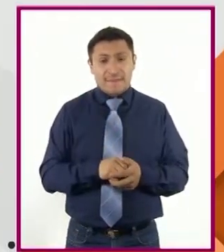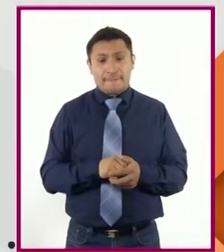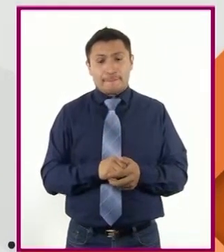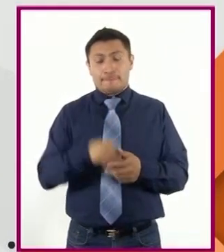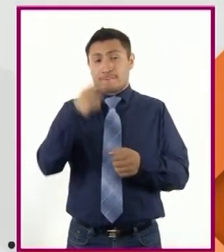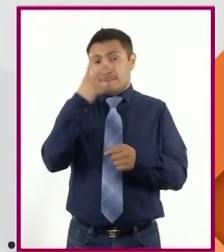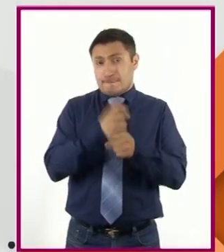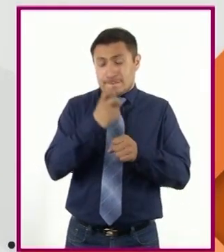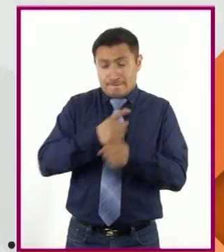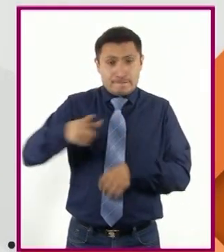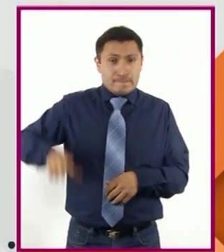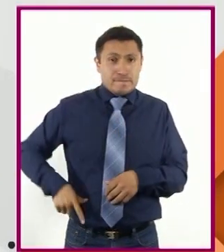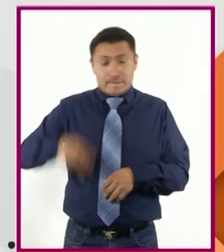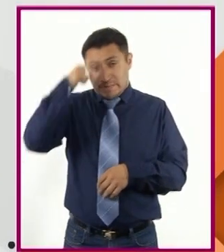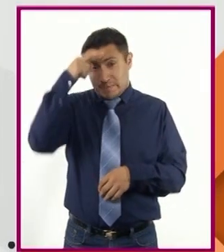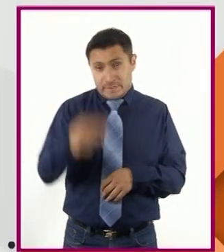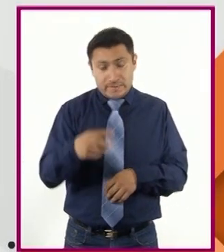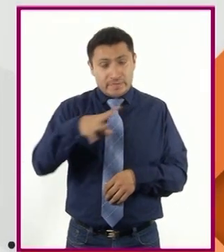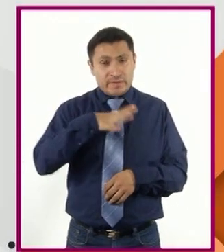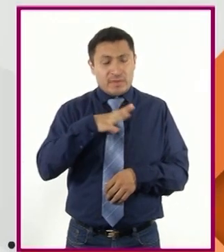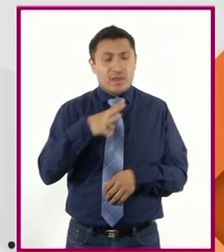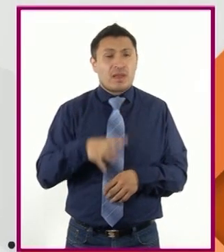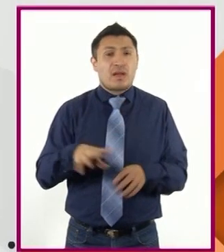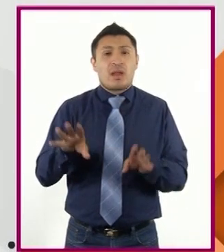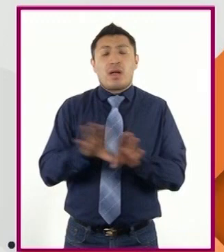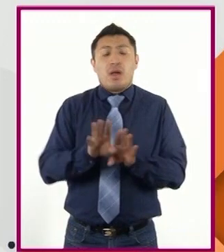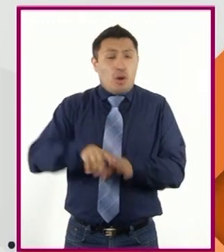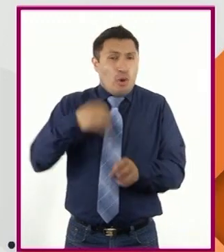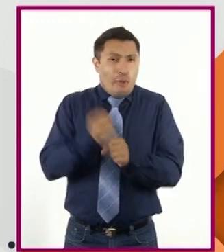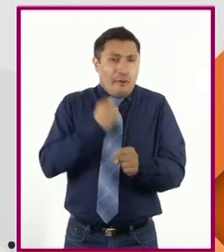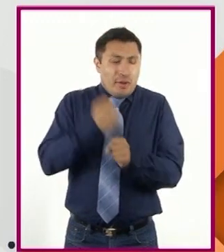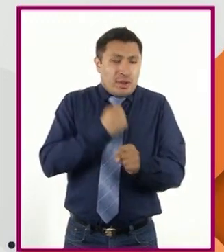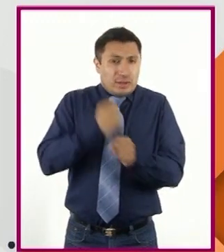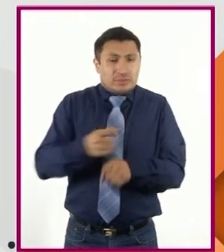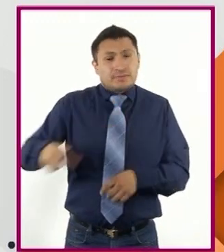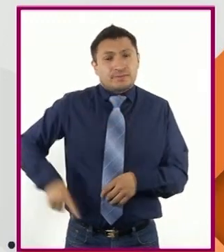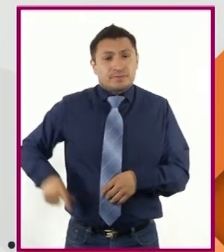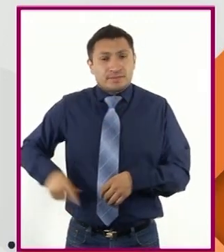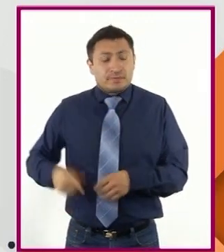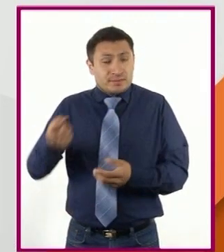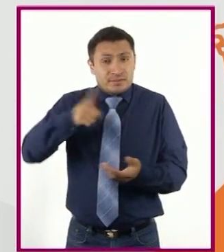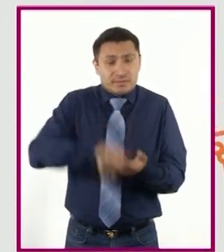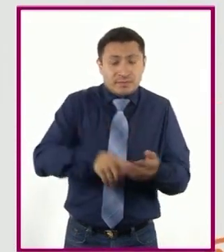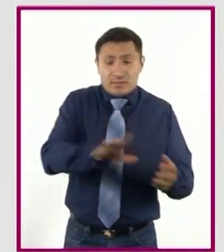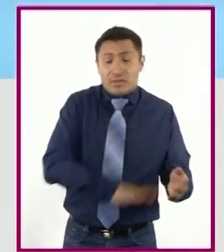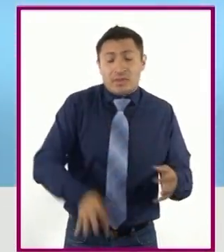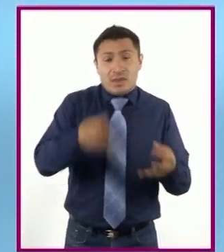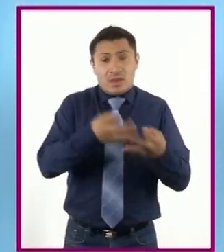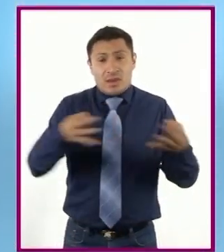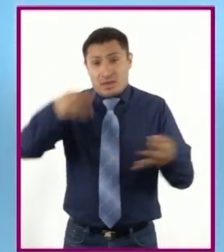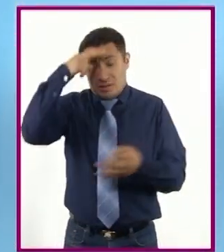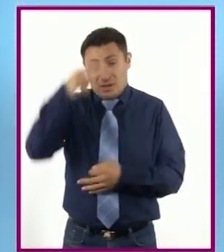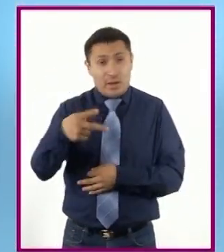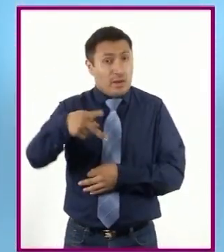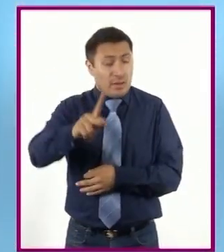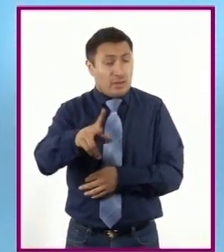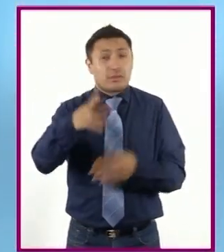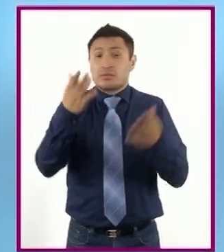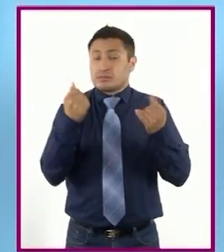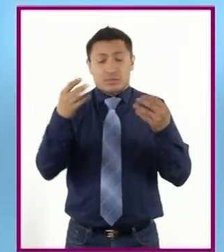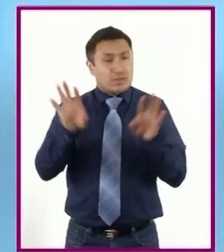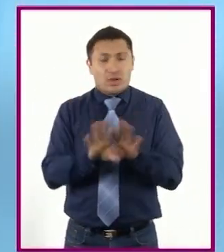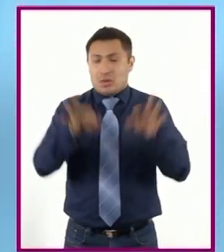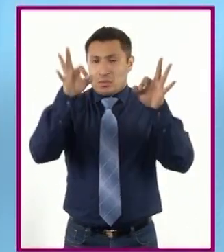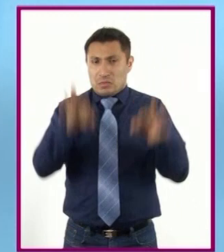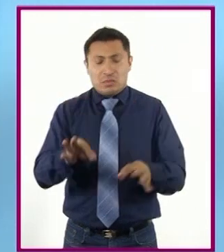El Segundo Imperio Mexicano fue un régimen que en la práctica gobernó parte del territorio mexicano, pero que no tenía un